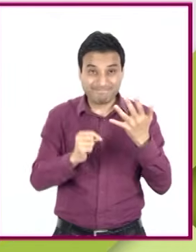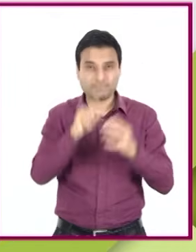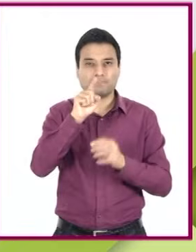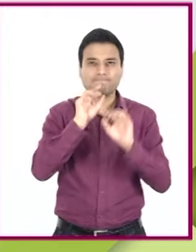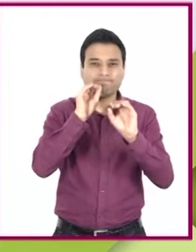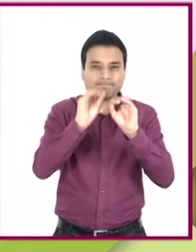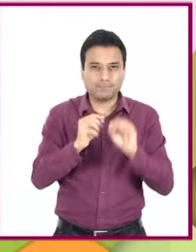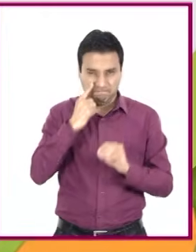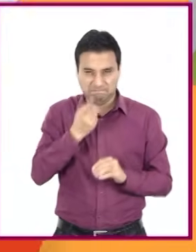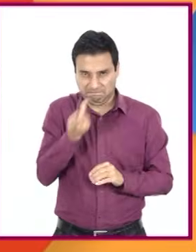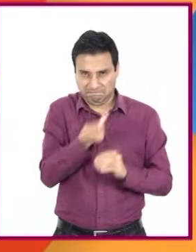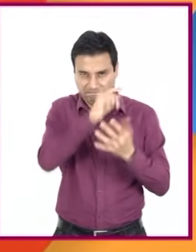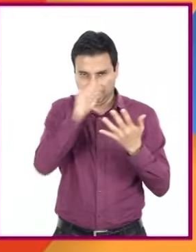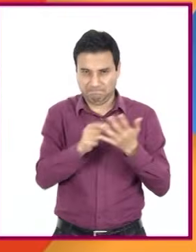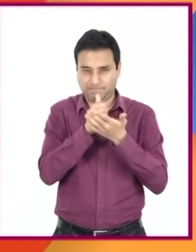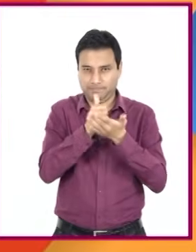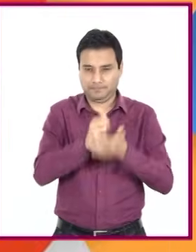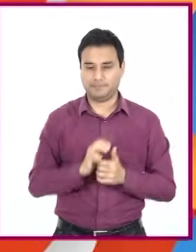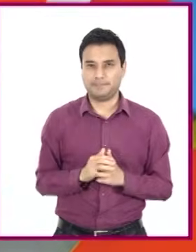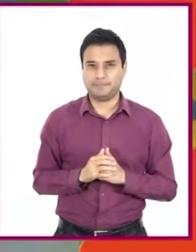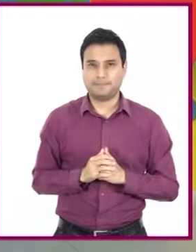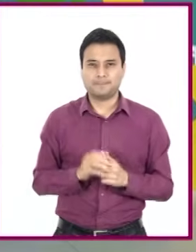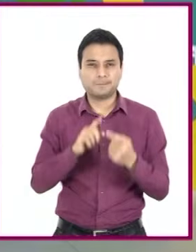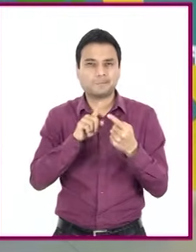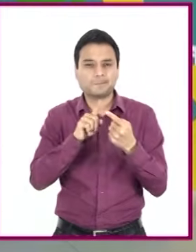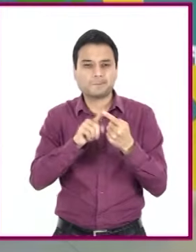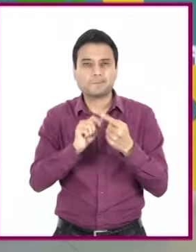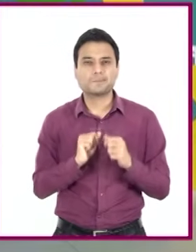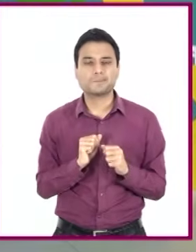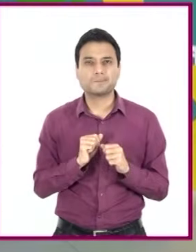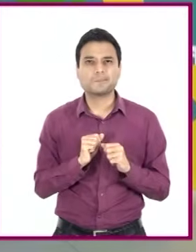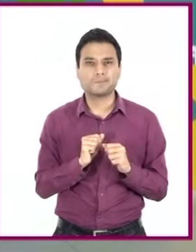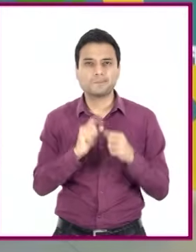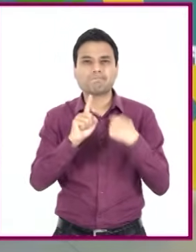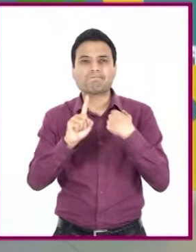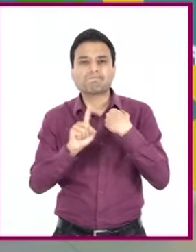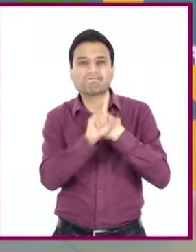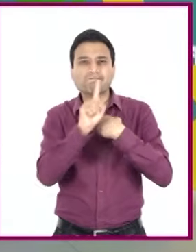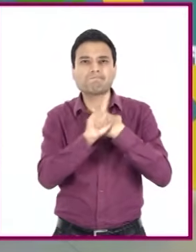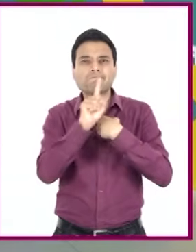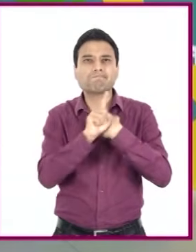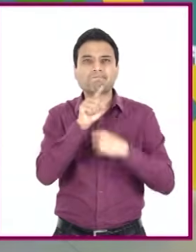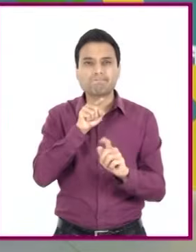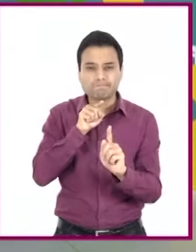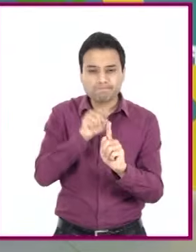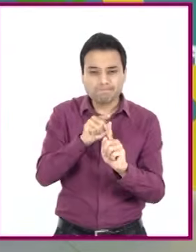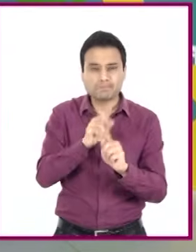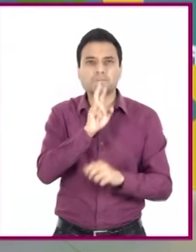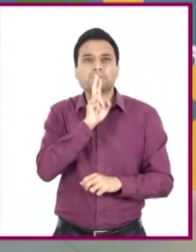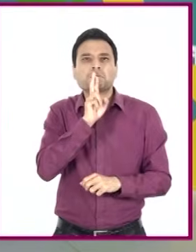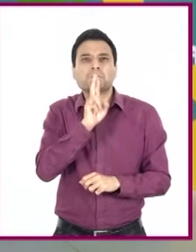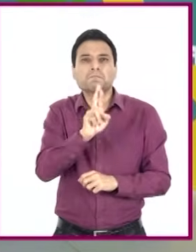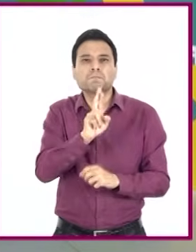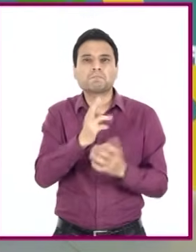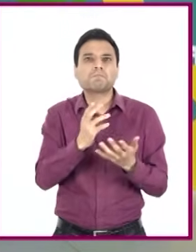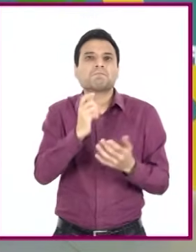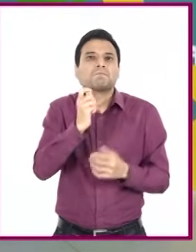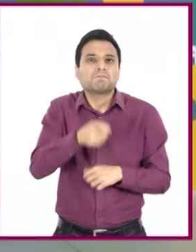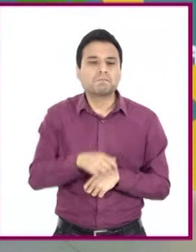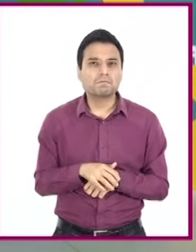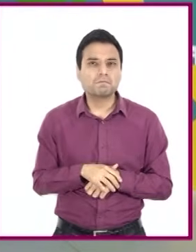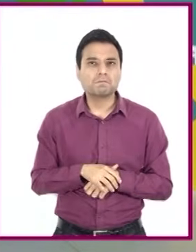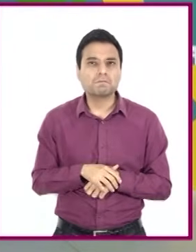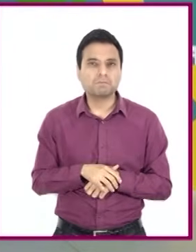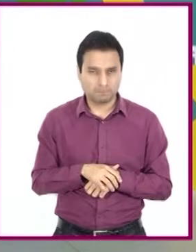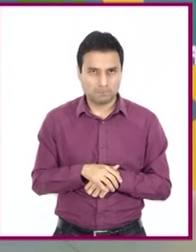siguientes preguntas. ¿Cuáles fueron las respuestas al problema de la investigación? ¿Qué impacto creen que tendrá